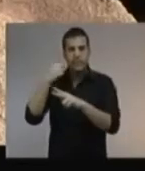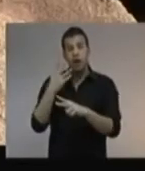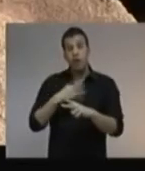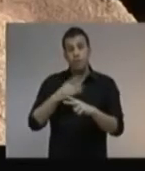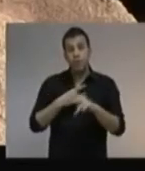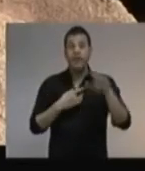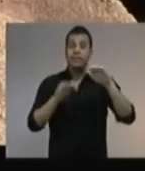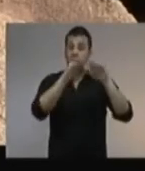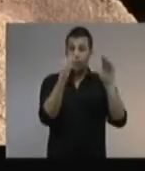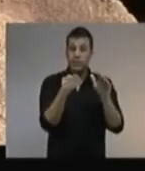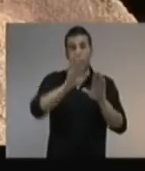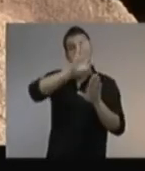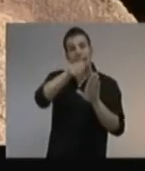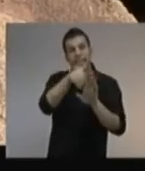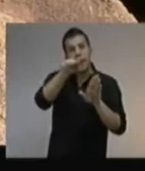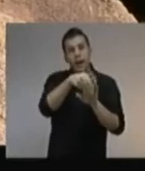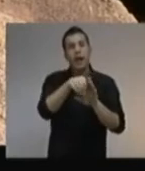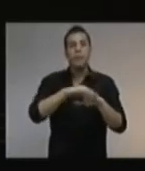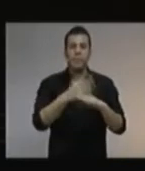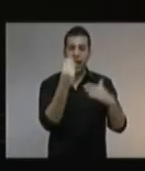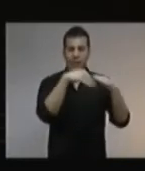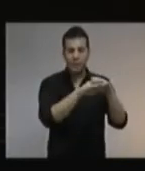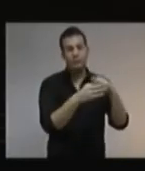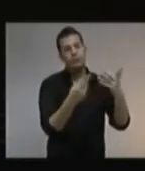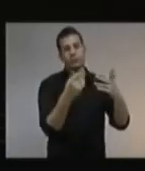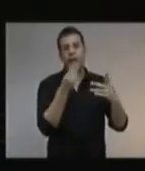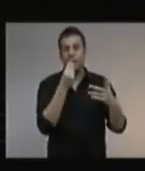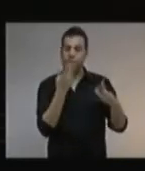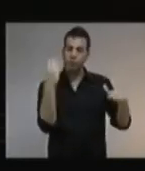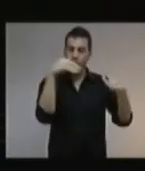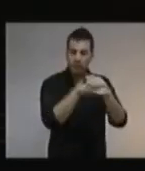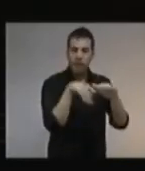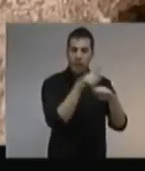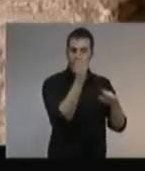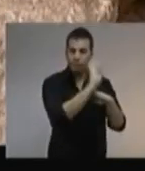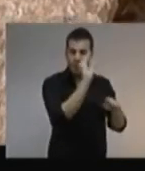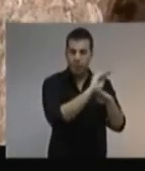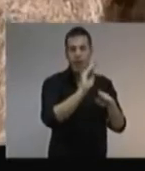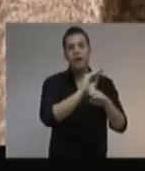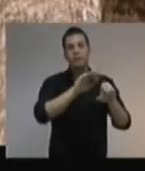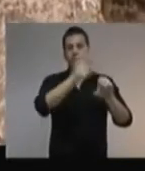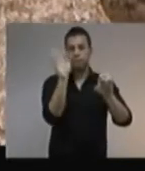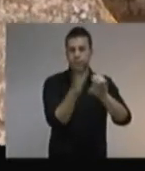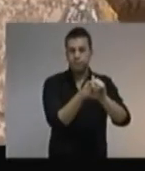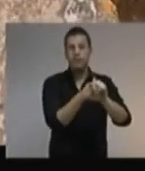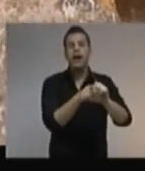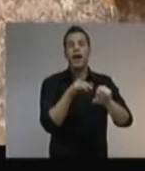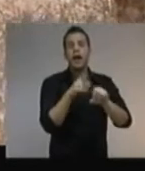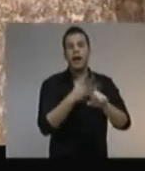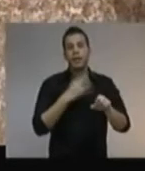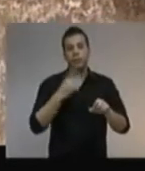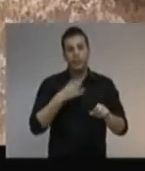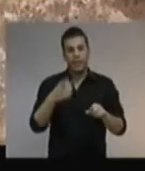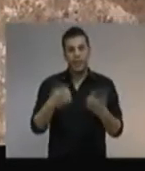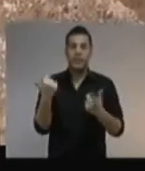tapa o cierre utilizado para conservar los alimentos. Los antiguos canarios hacían acopio de los excedentes de producción de